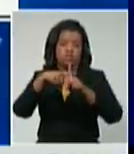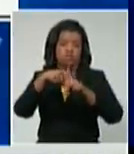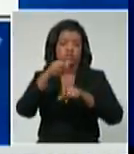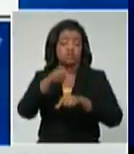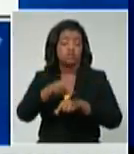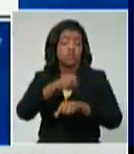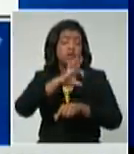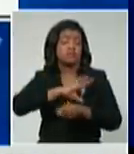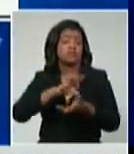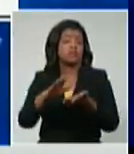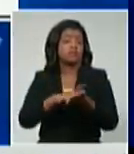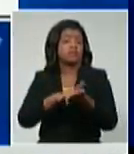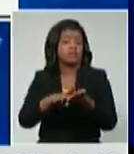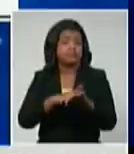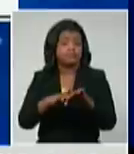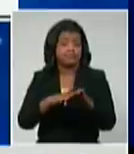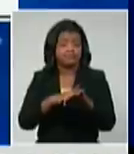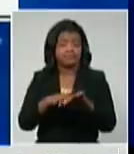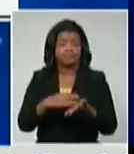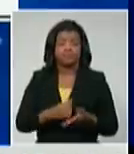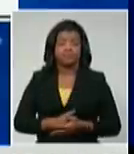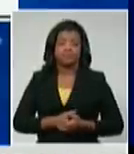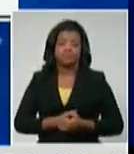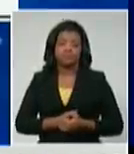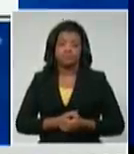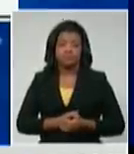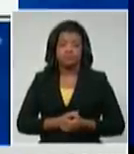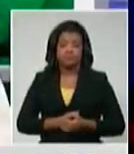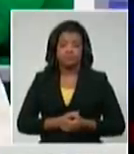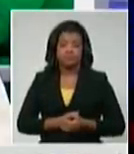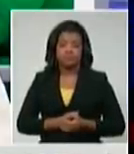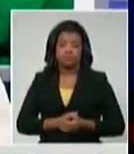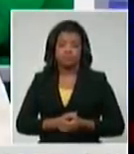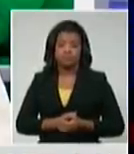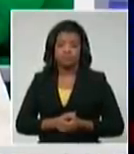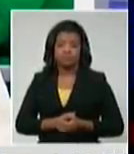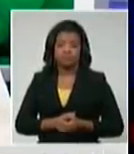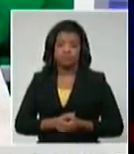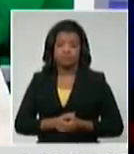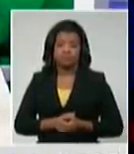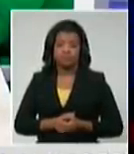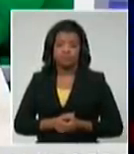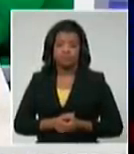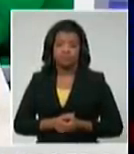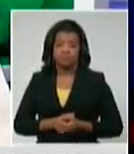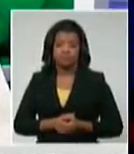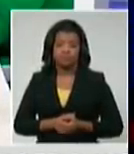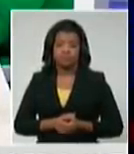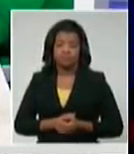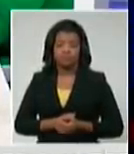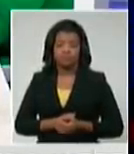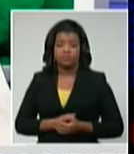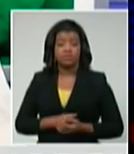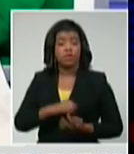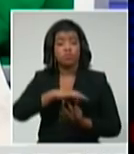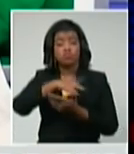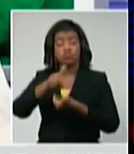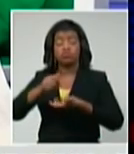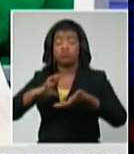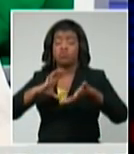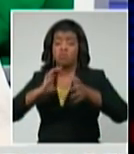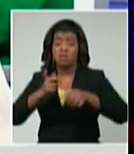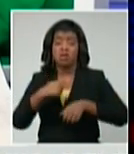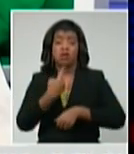que están en la comunidad. El mundo con una complejidad que también la conocemos, no por